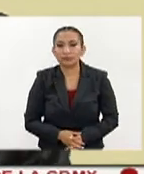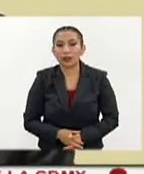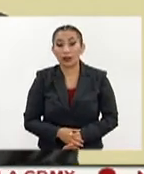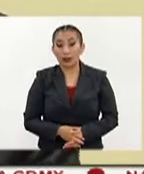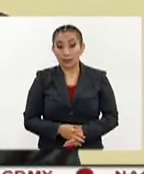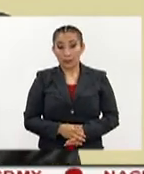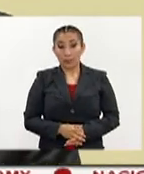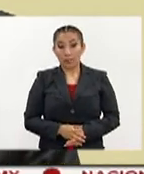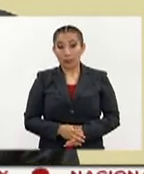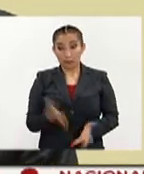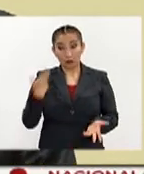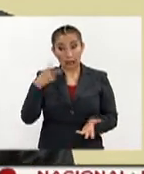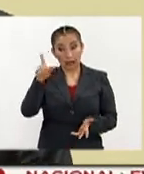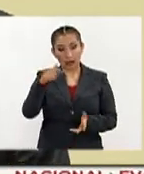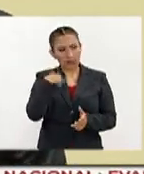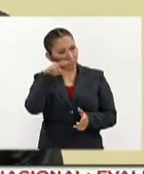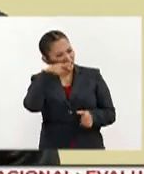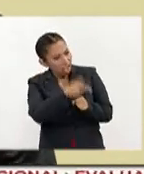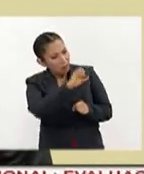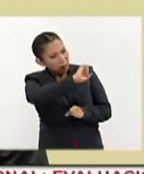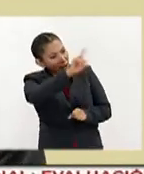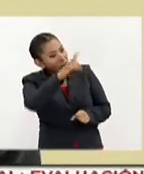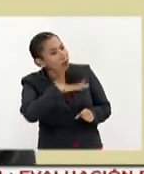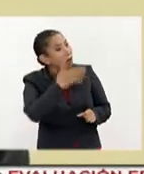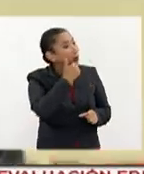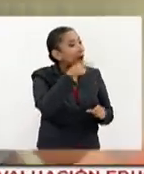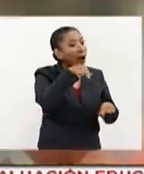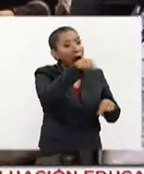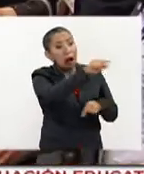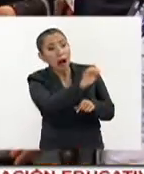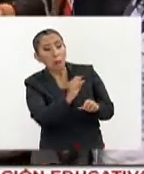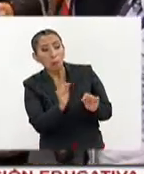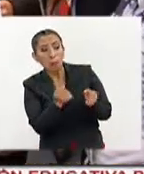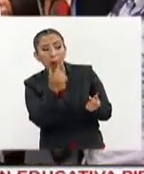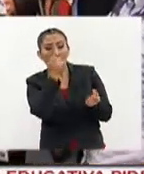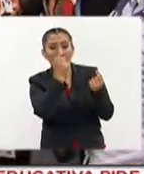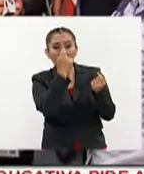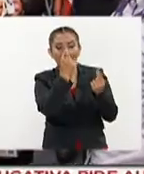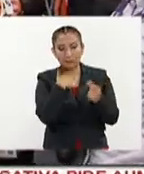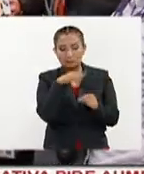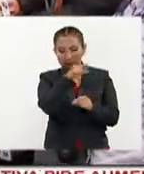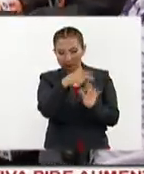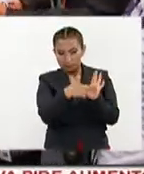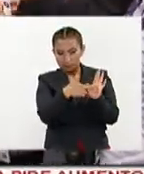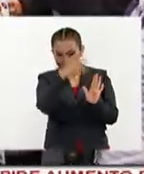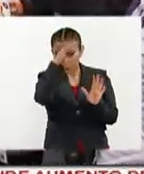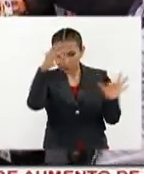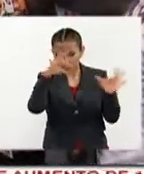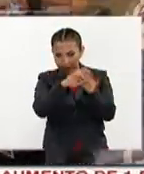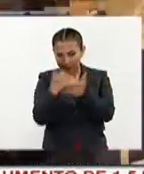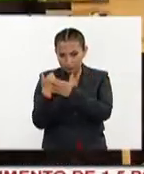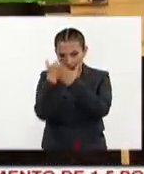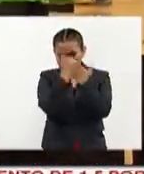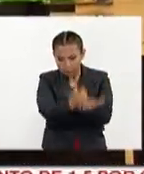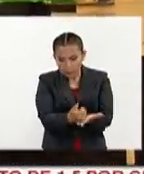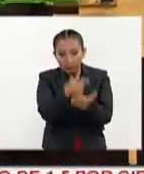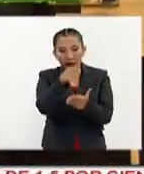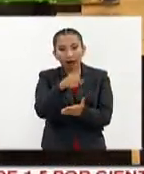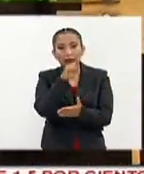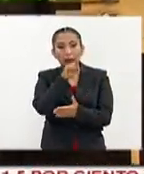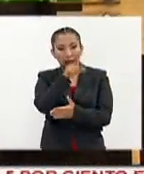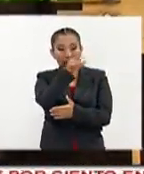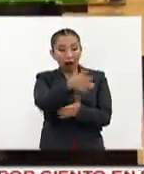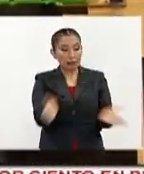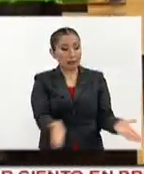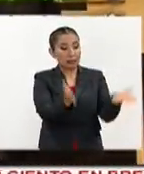Porque el déficit que tenemos de profesionales en esas áreas es gigantesco. El eje rector en este acuerdo de colaboración, además